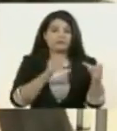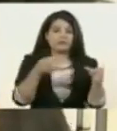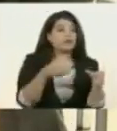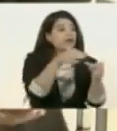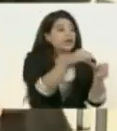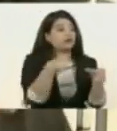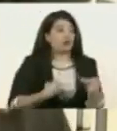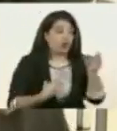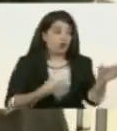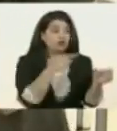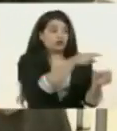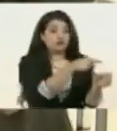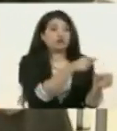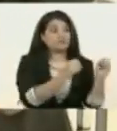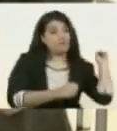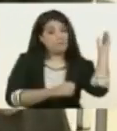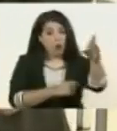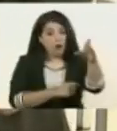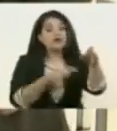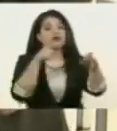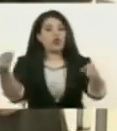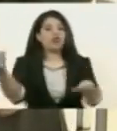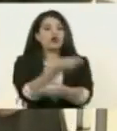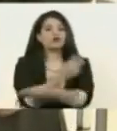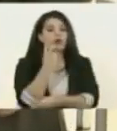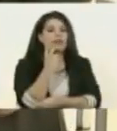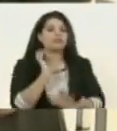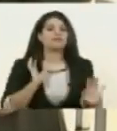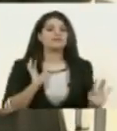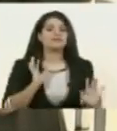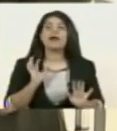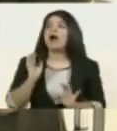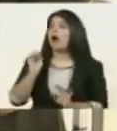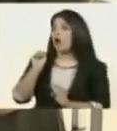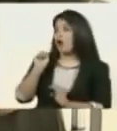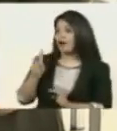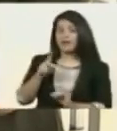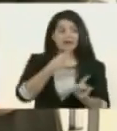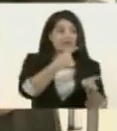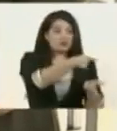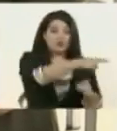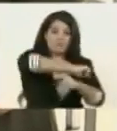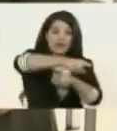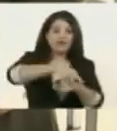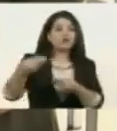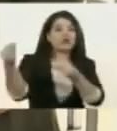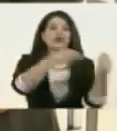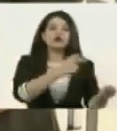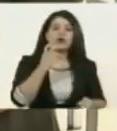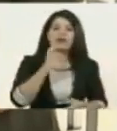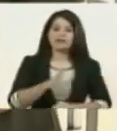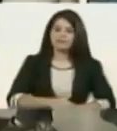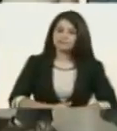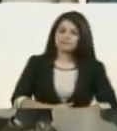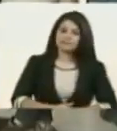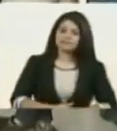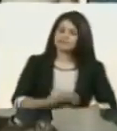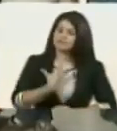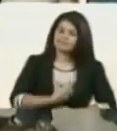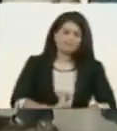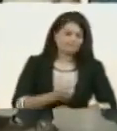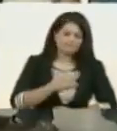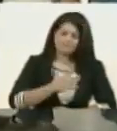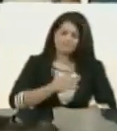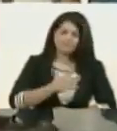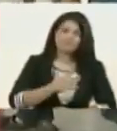Le regalaba una Nutella. Dijo, ves, corre con el primer grupo y te doy la Nutella.